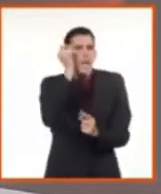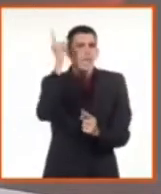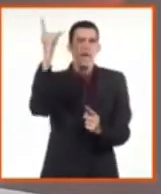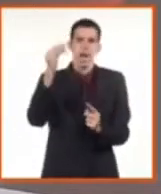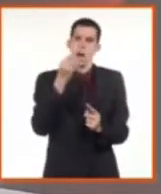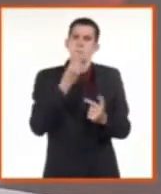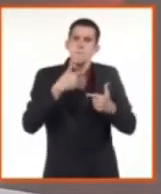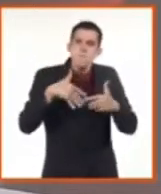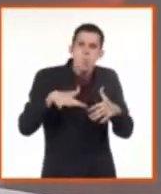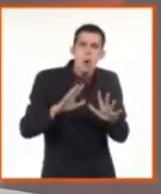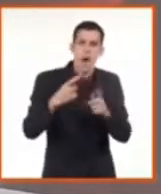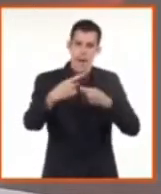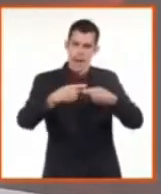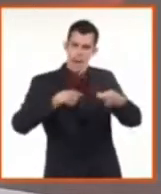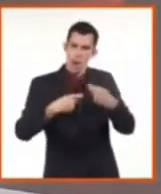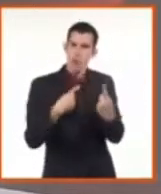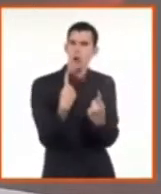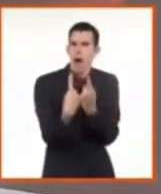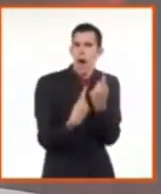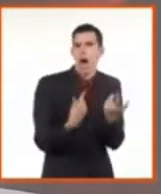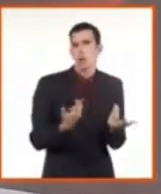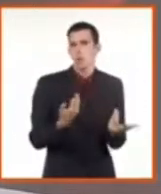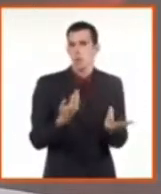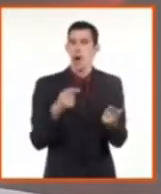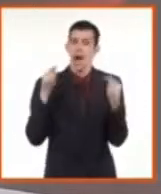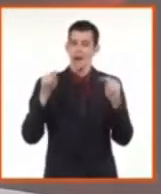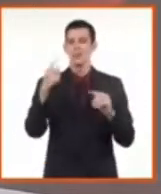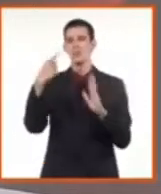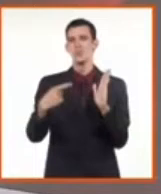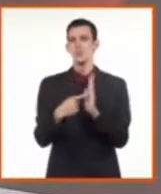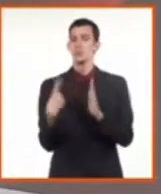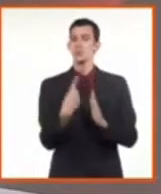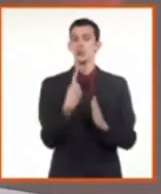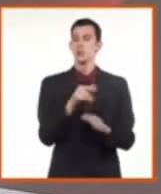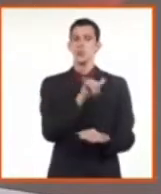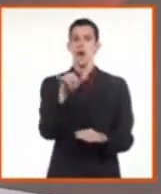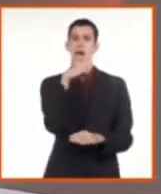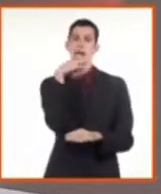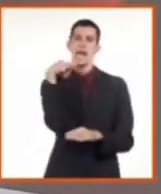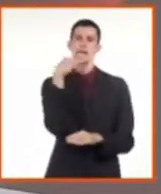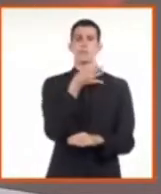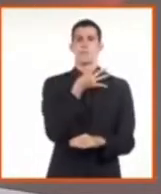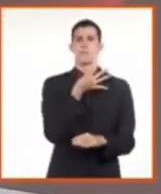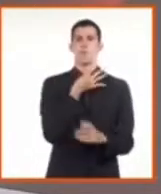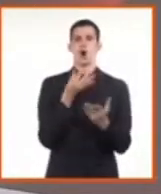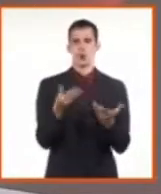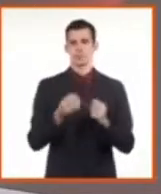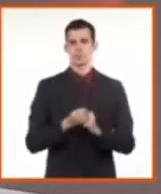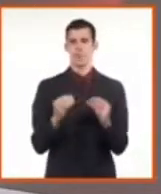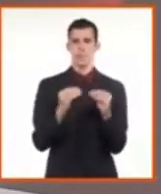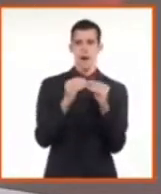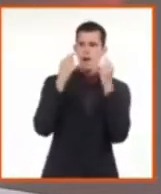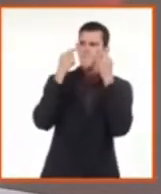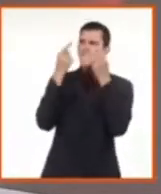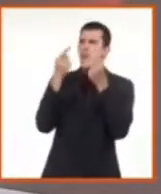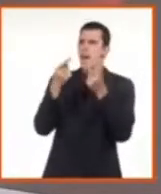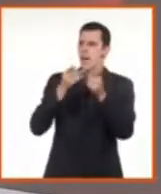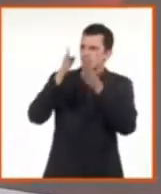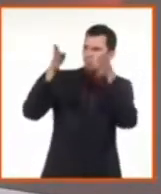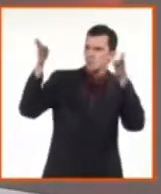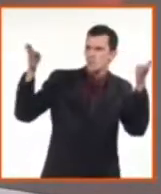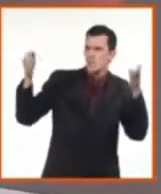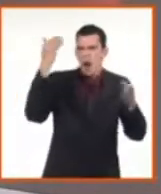a mercados de suministro en lo que es la atracción de financiamientos de equipamiento de capacidades gerenciales